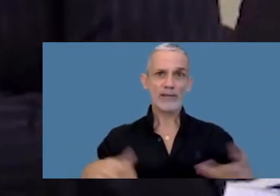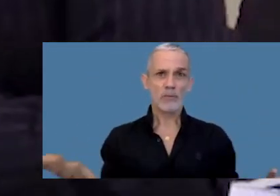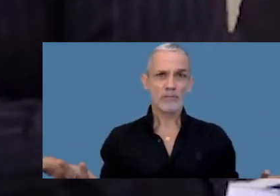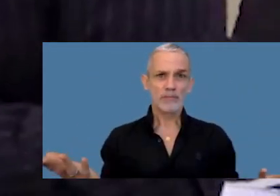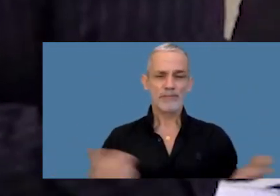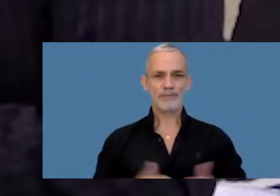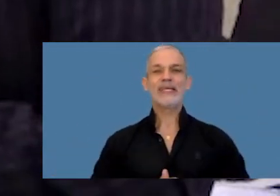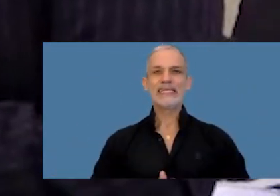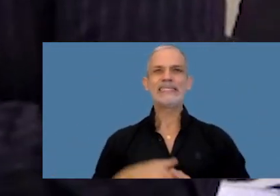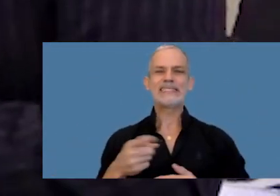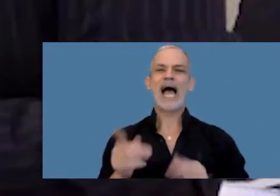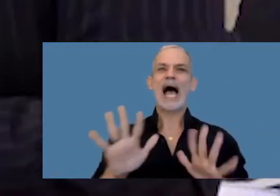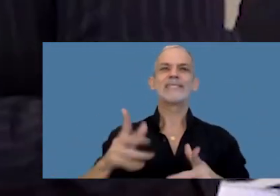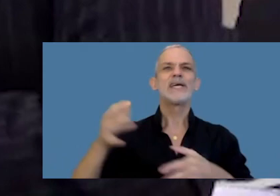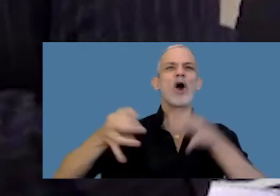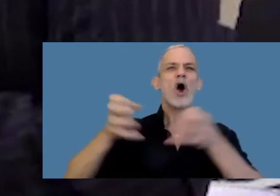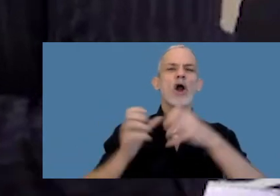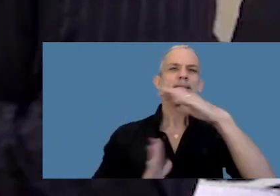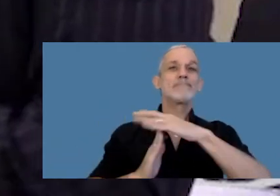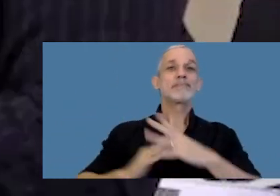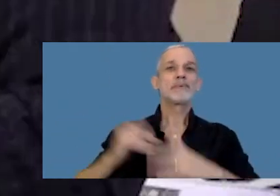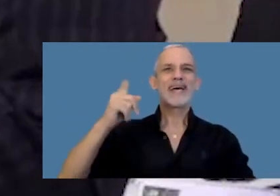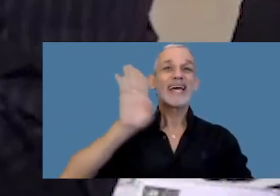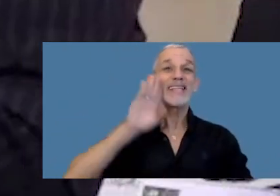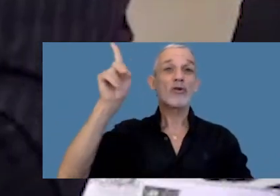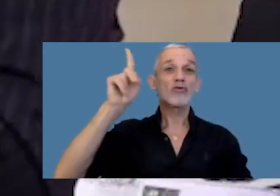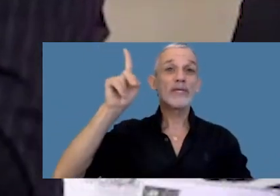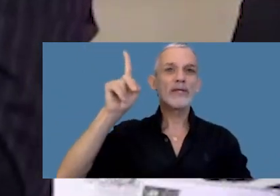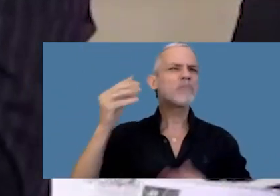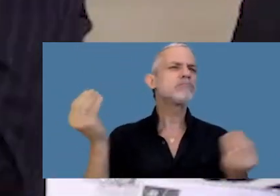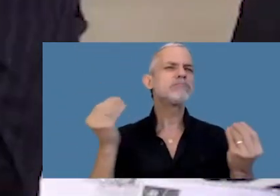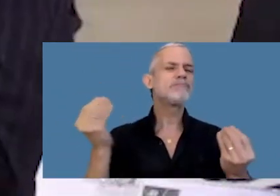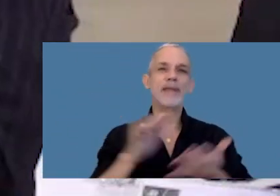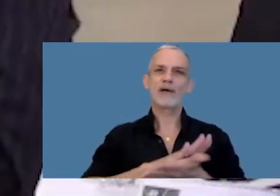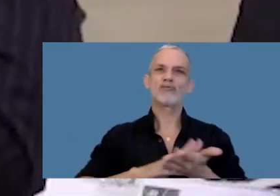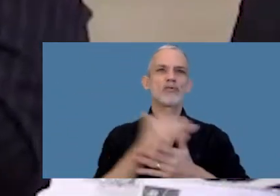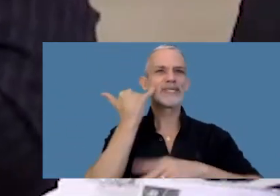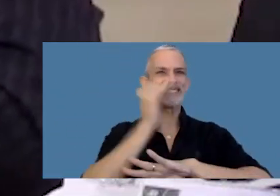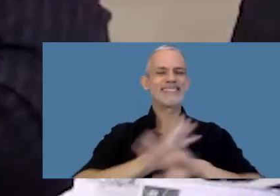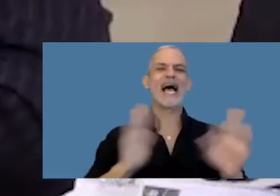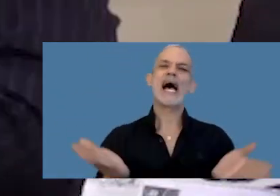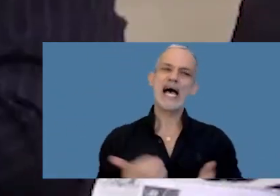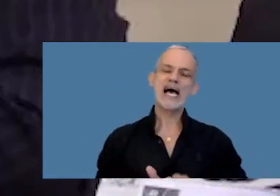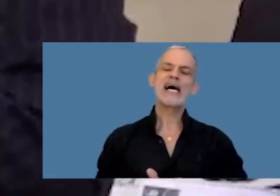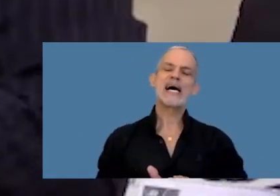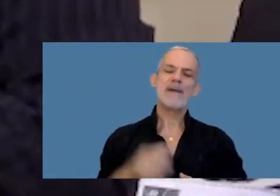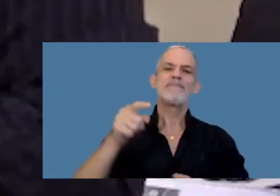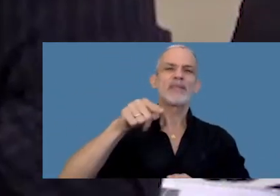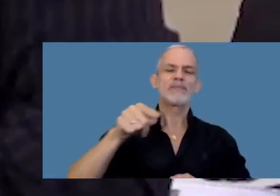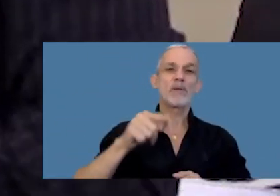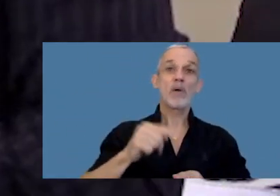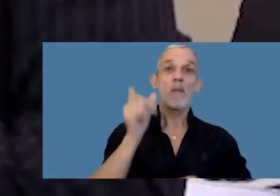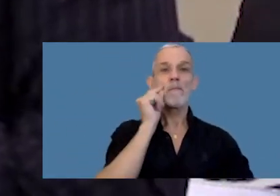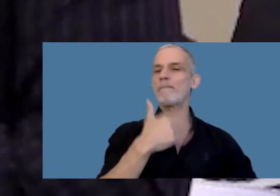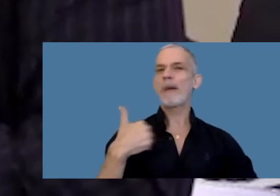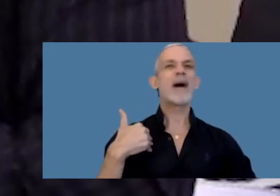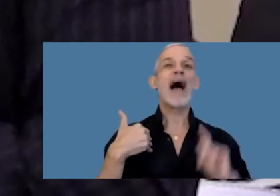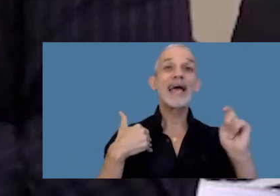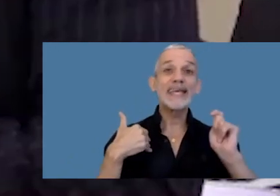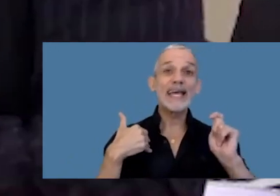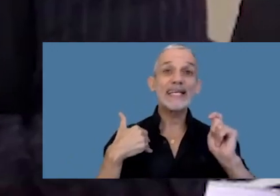la Corte de California resolvió diciendo: no, Aquí son progenitores quienes